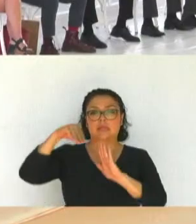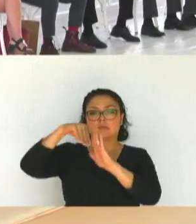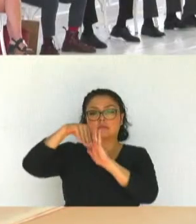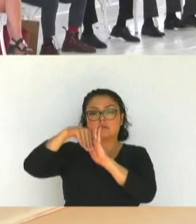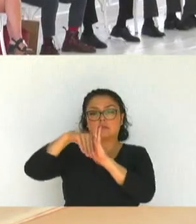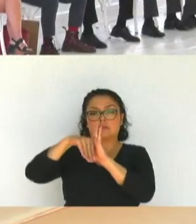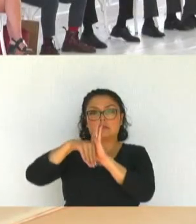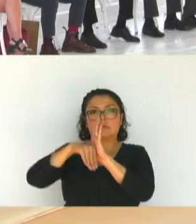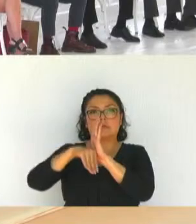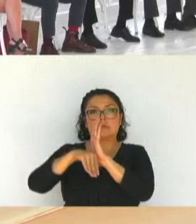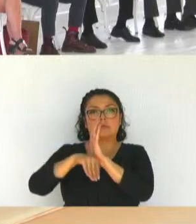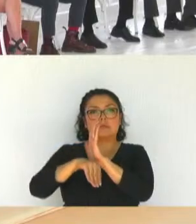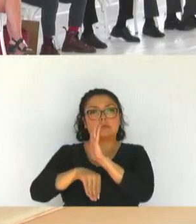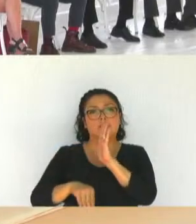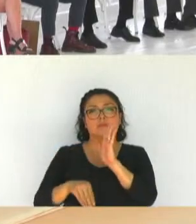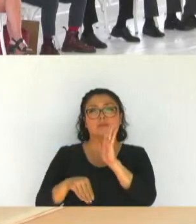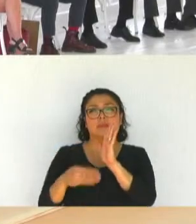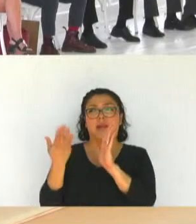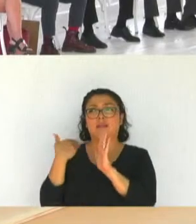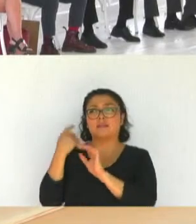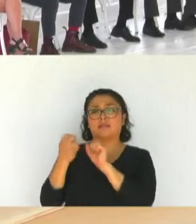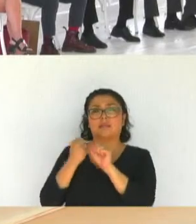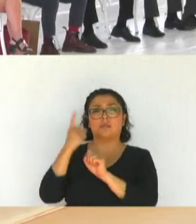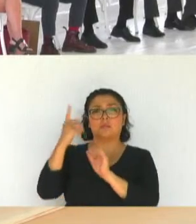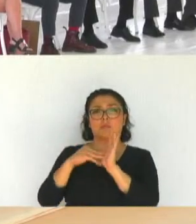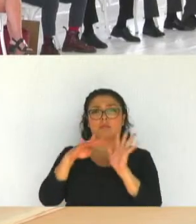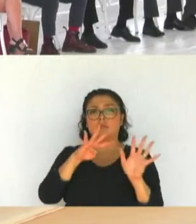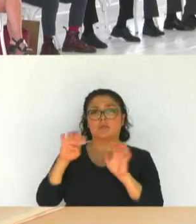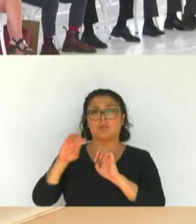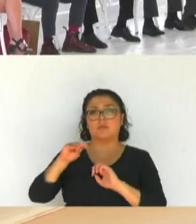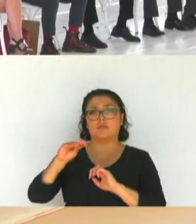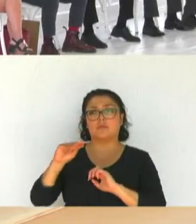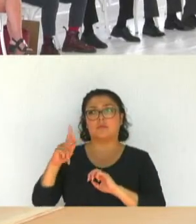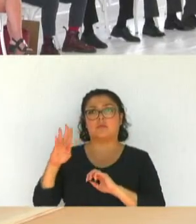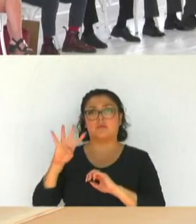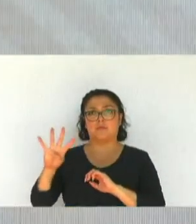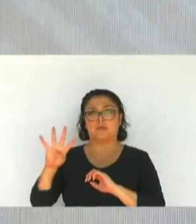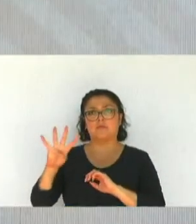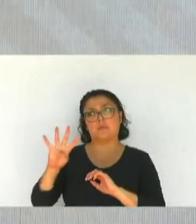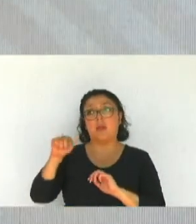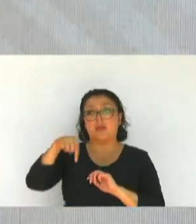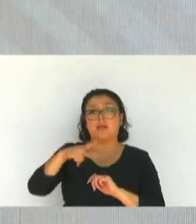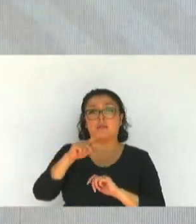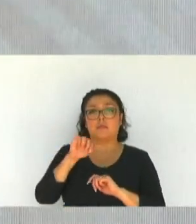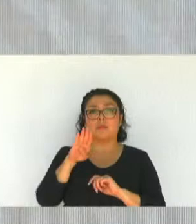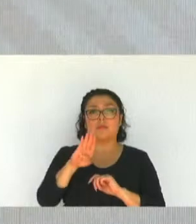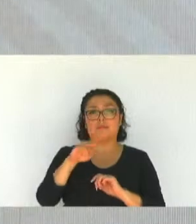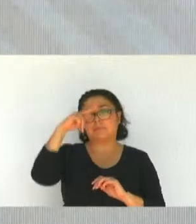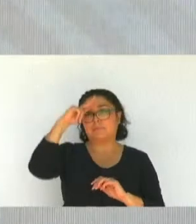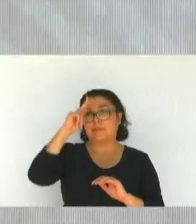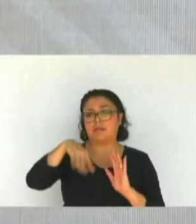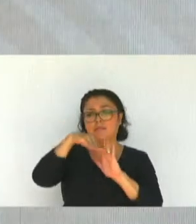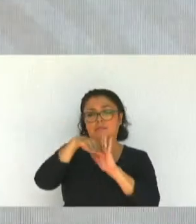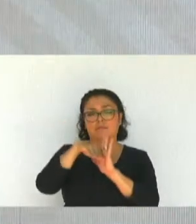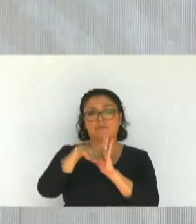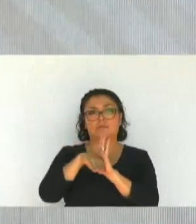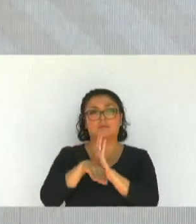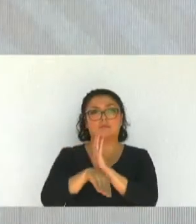fue mayor que la crisis del 94, en lo que respecta al número de trabajadores, la pérdida de empleos